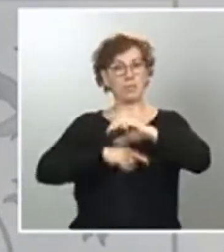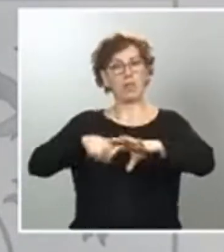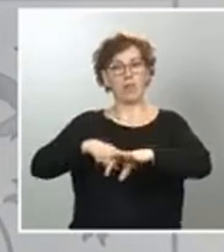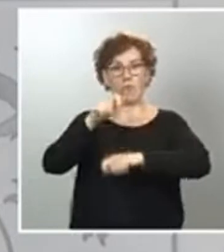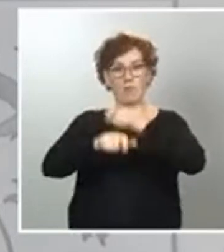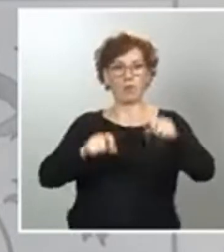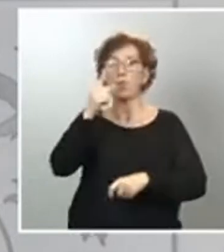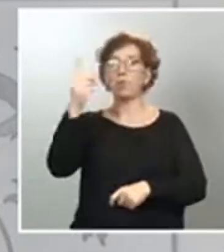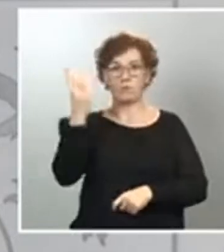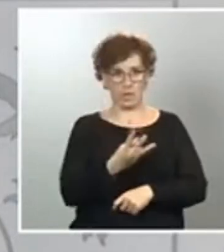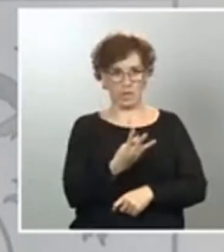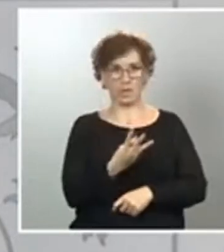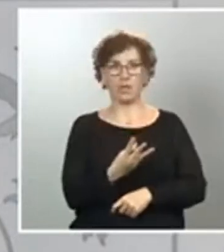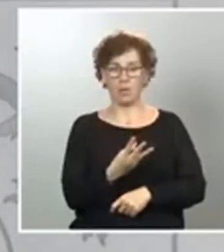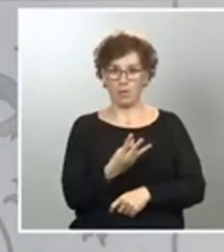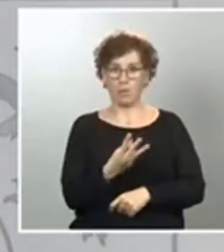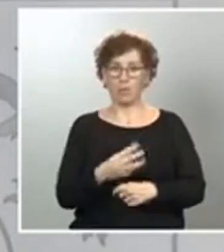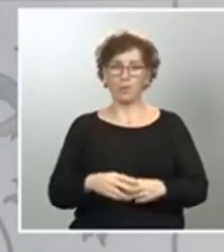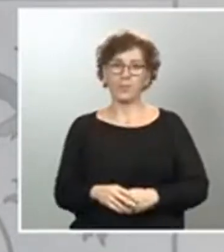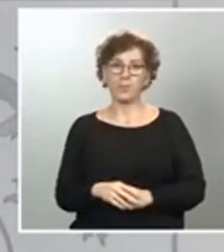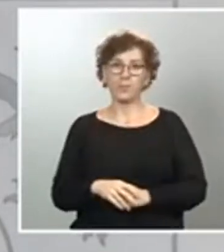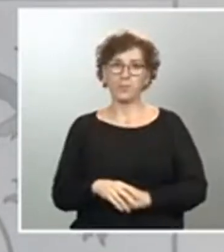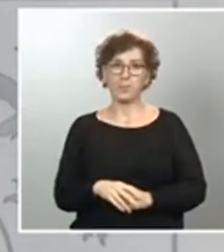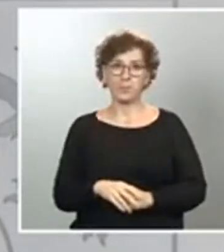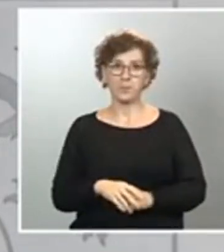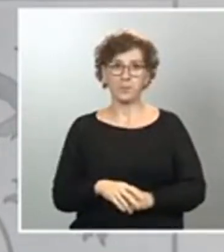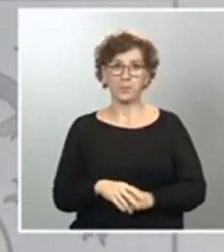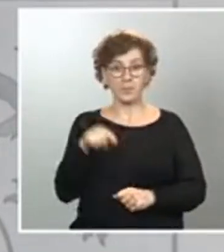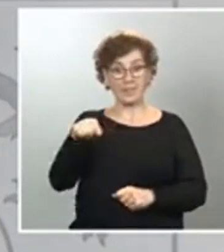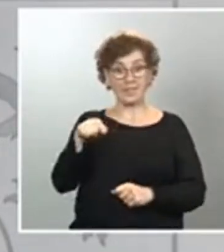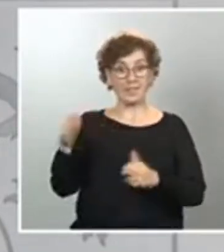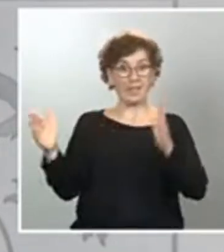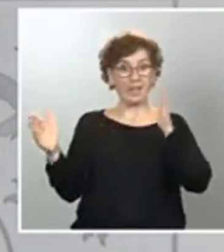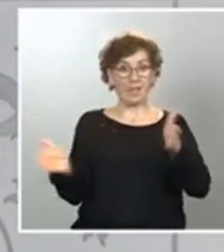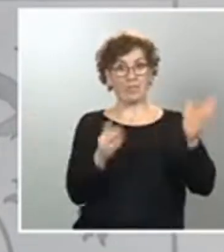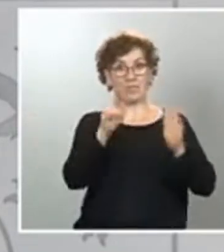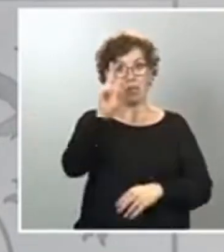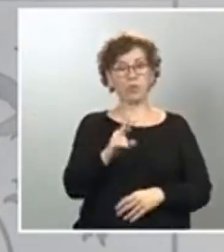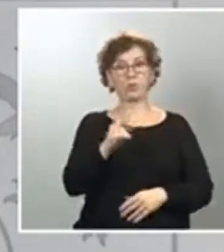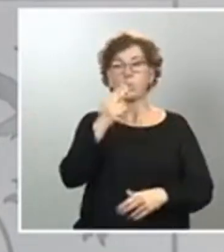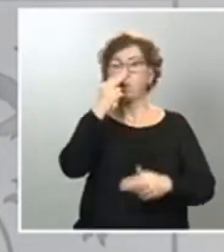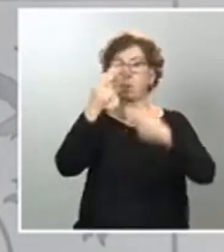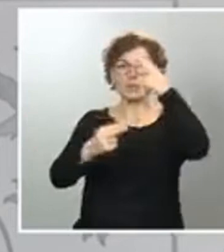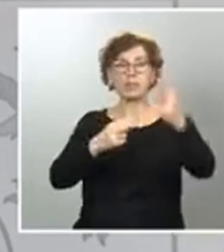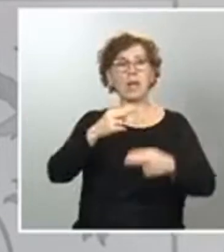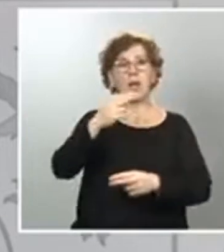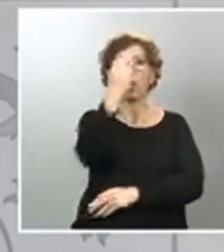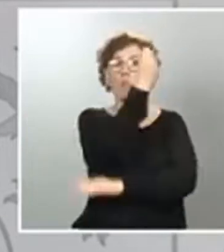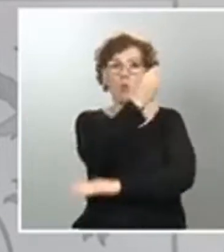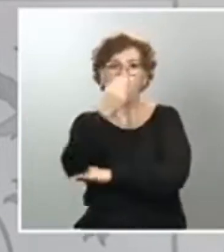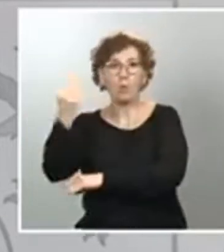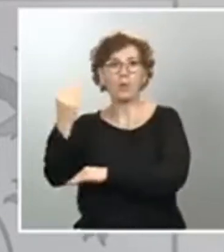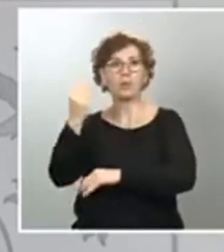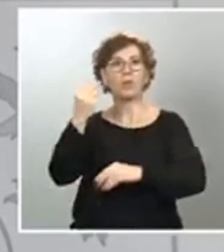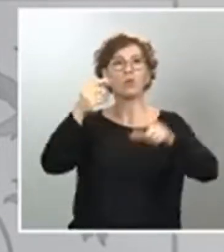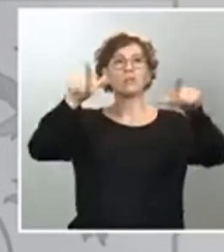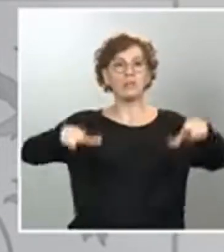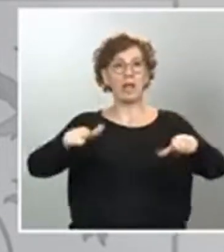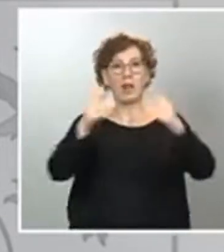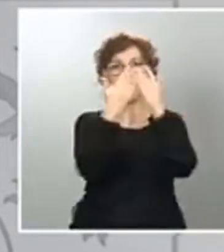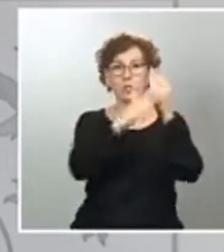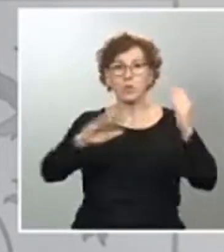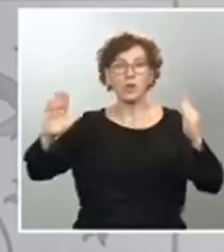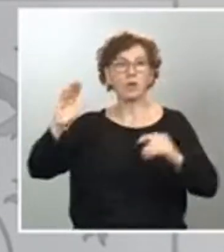También serán posibles en esta fase las visitas a monumentos y otros equipamientos culturales como salas de exposiciones, salas de